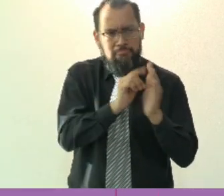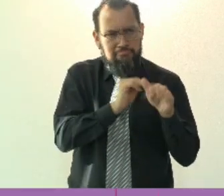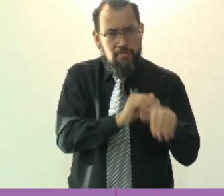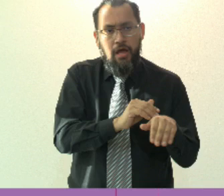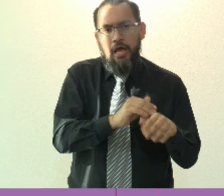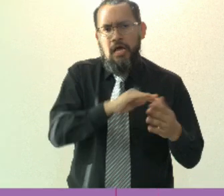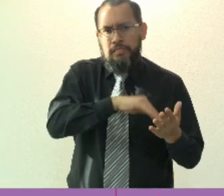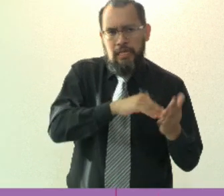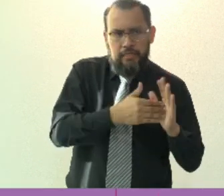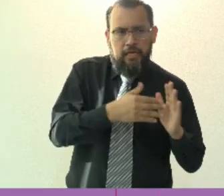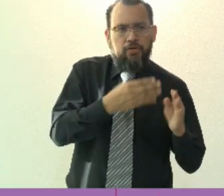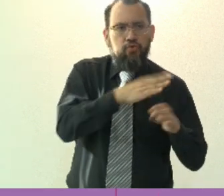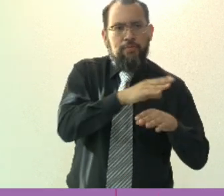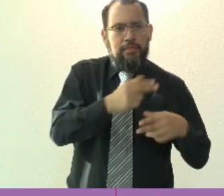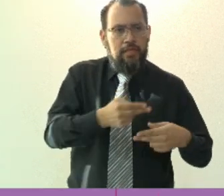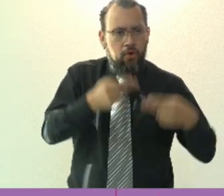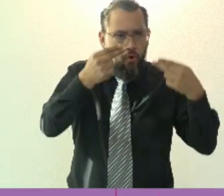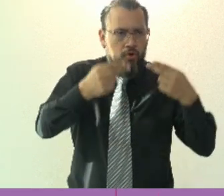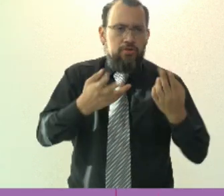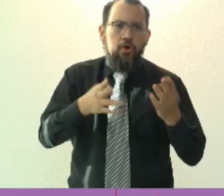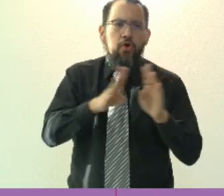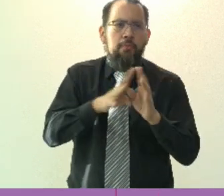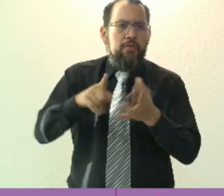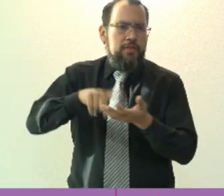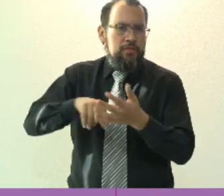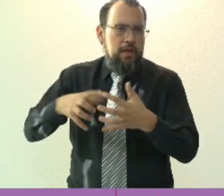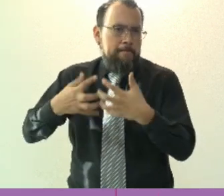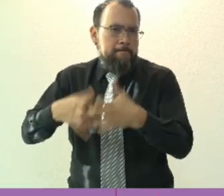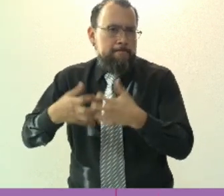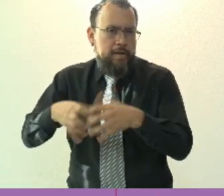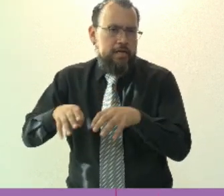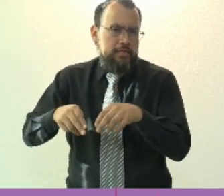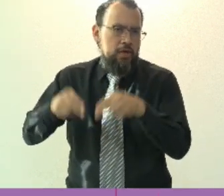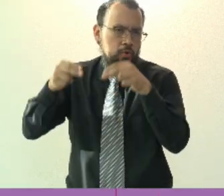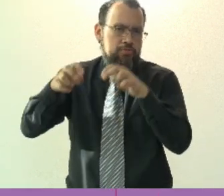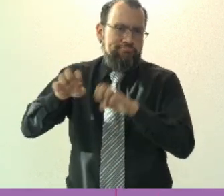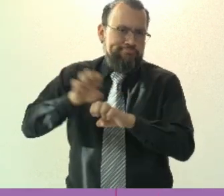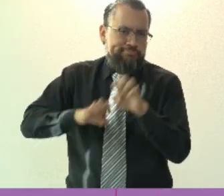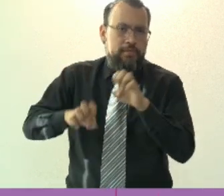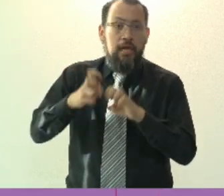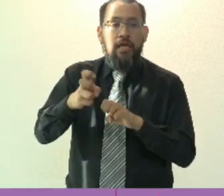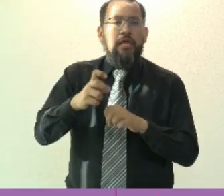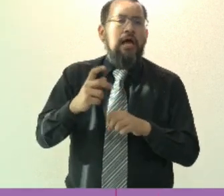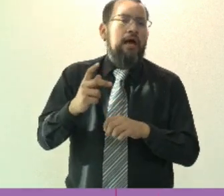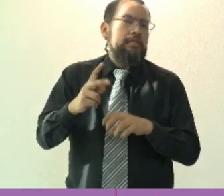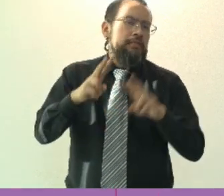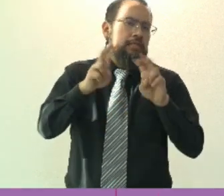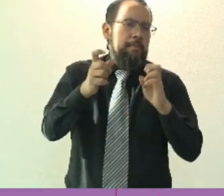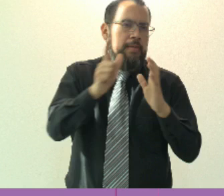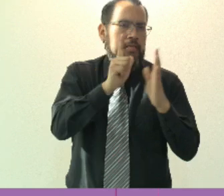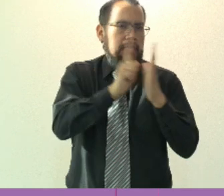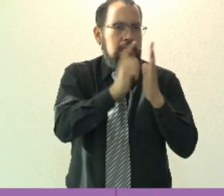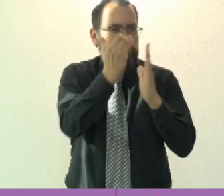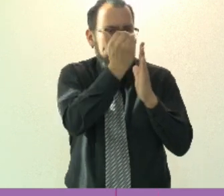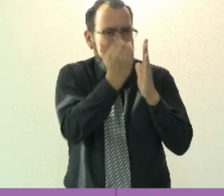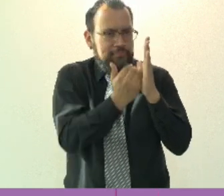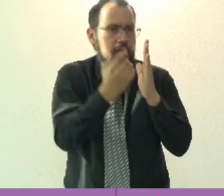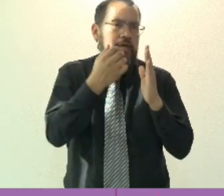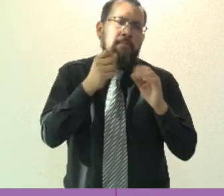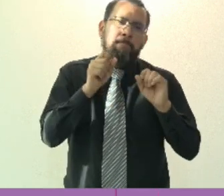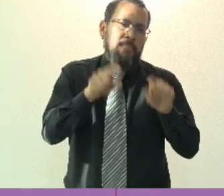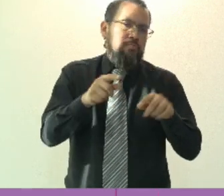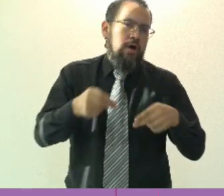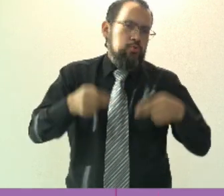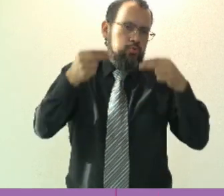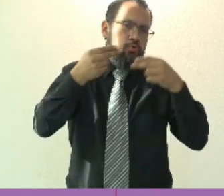negocios, integridad empresarial, políticas públicas y asuntos de gobierno. Es director general